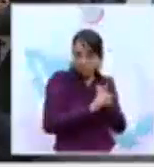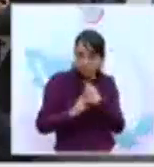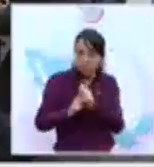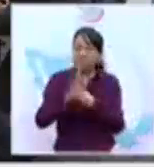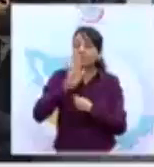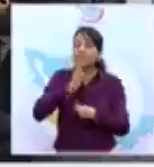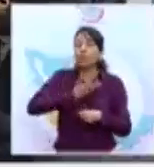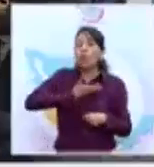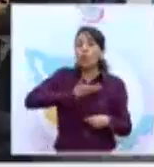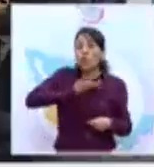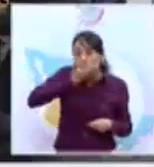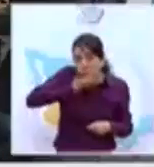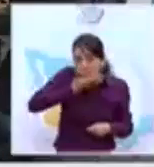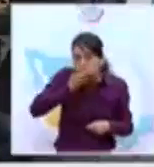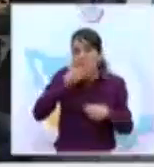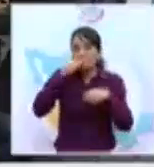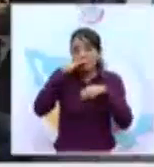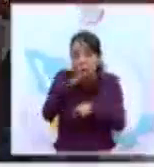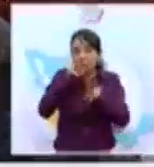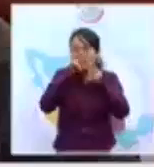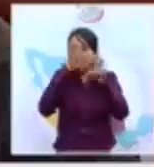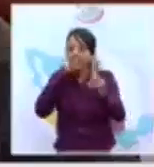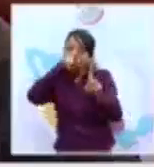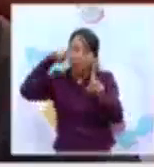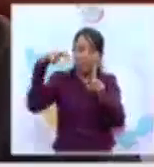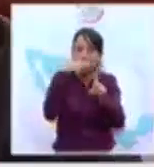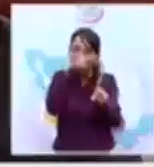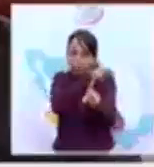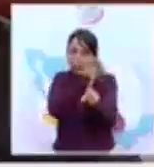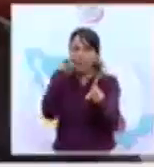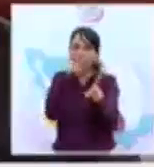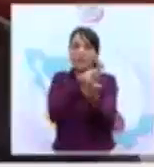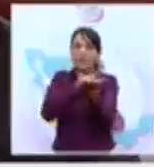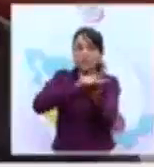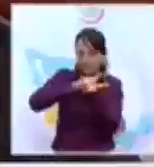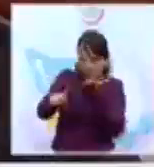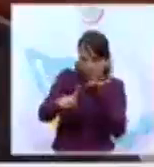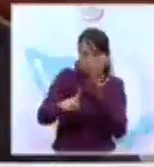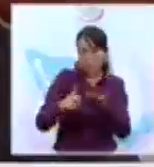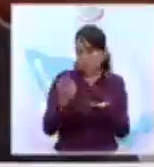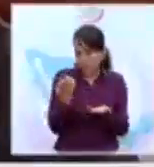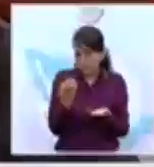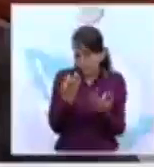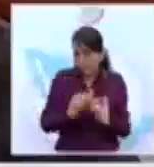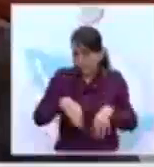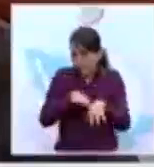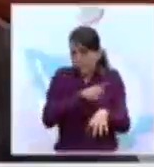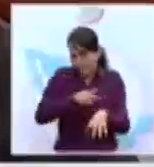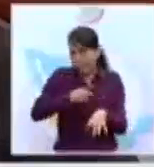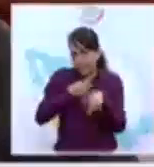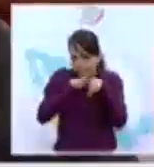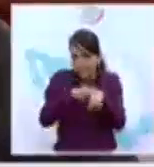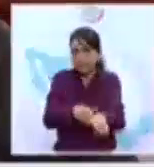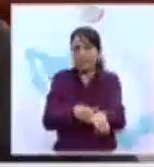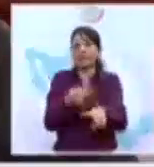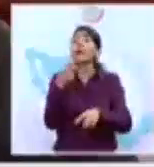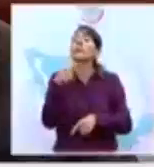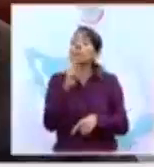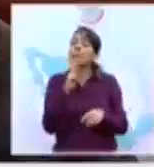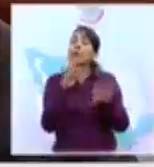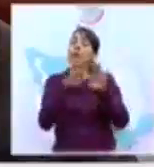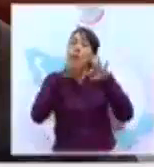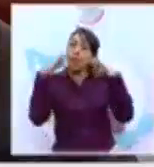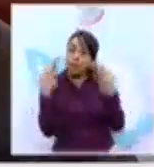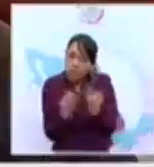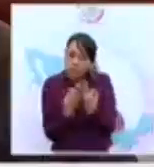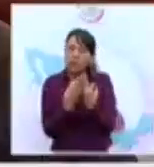de derechos. Eso es muy valioso y hay que mantenerlo. Sin embargo, hay en la metodología del enfoque